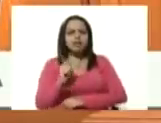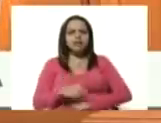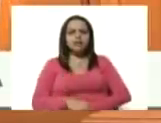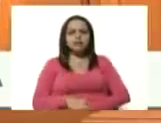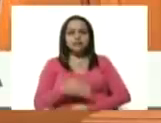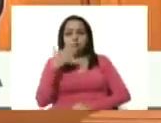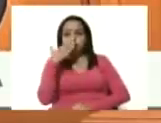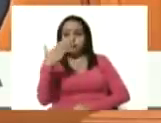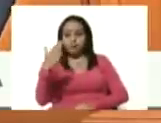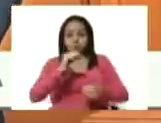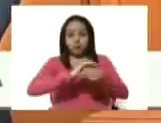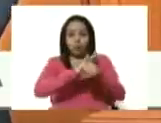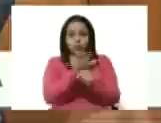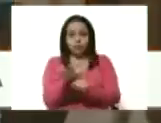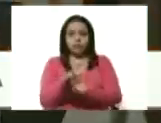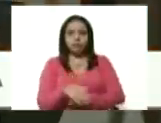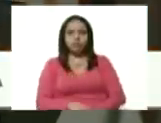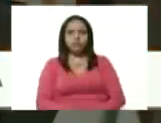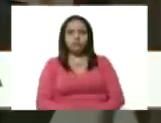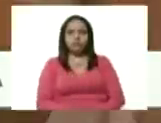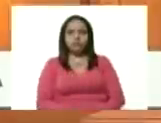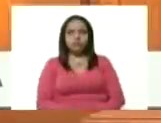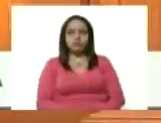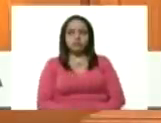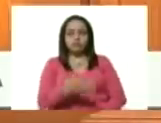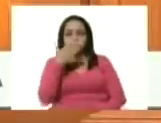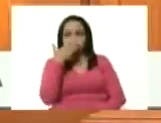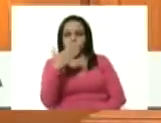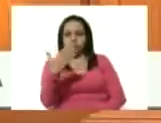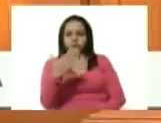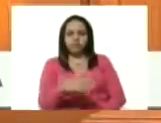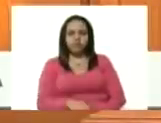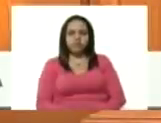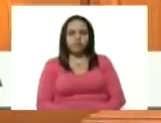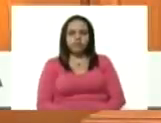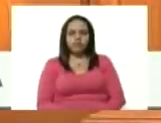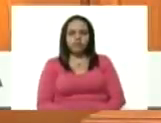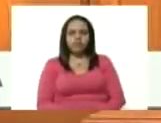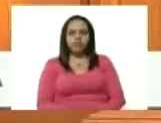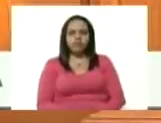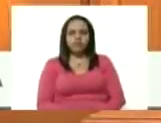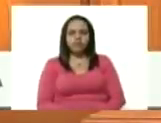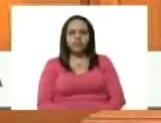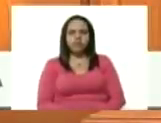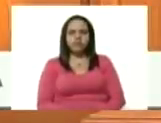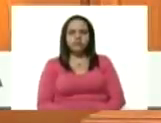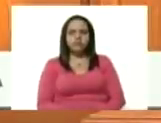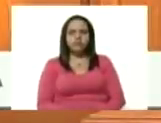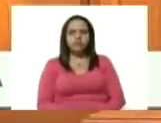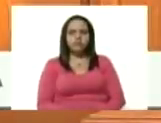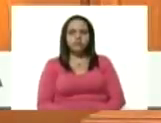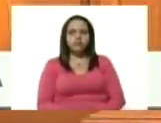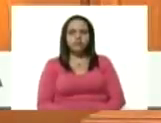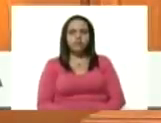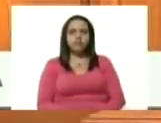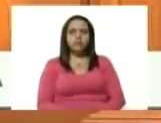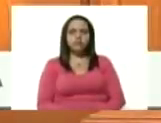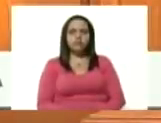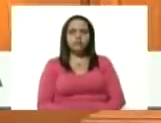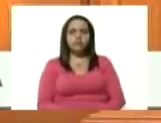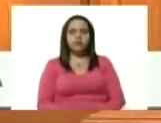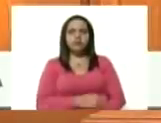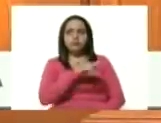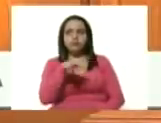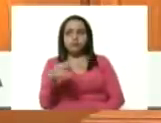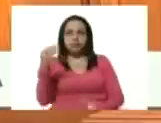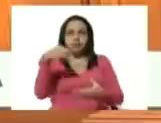enfrentar la pandemia, enfrentar la pandemia, hemos entrado